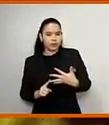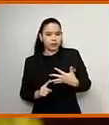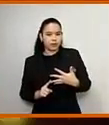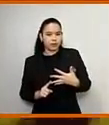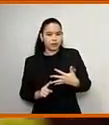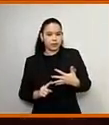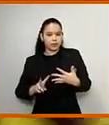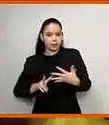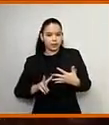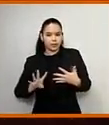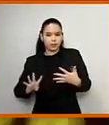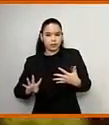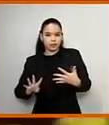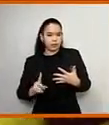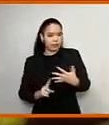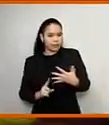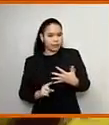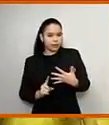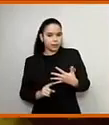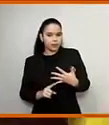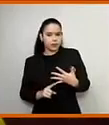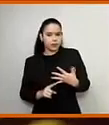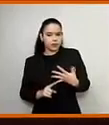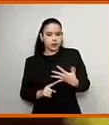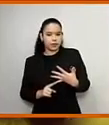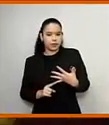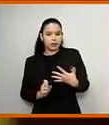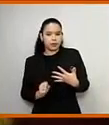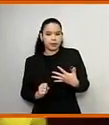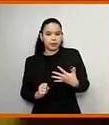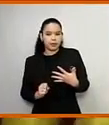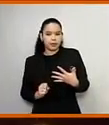el 24, quinto número.